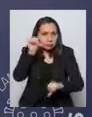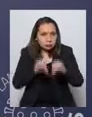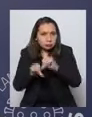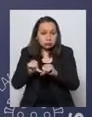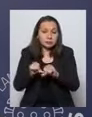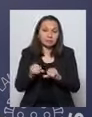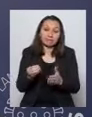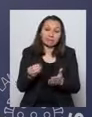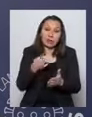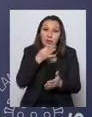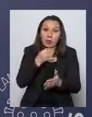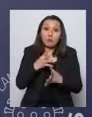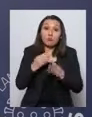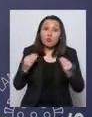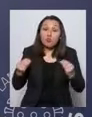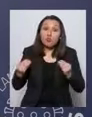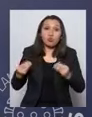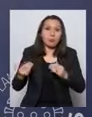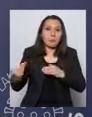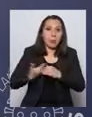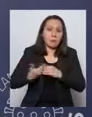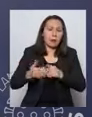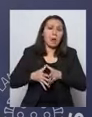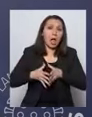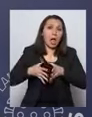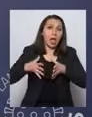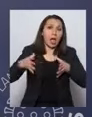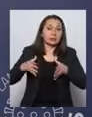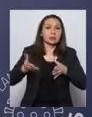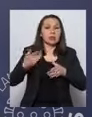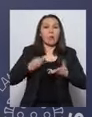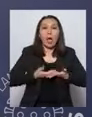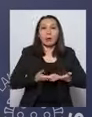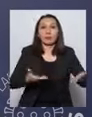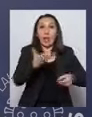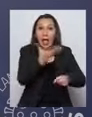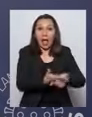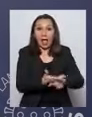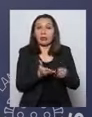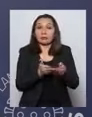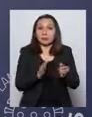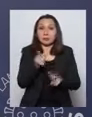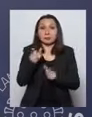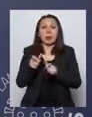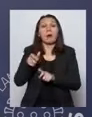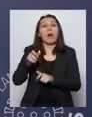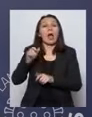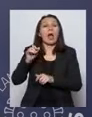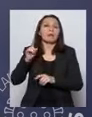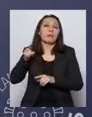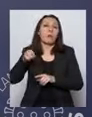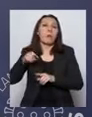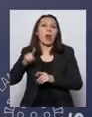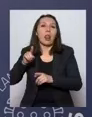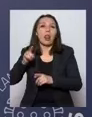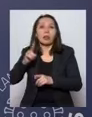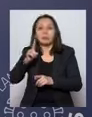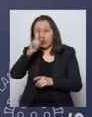desgraciadamente la demanda fue mucho mayor que la oferta que los actores privados habían